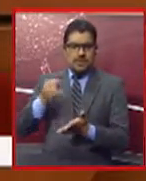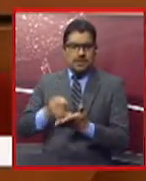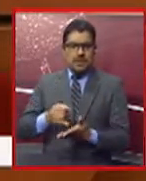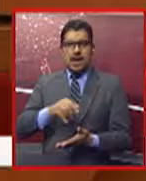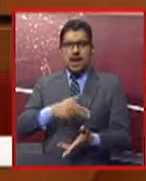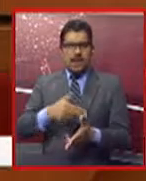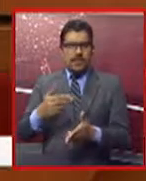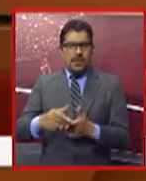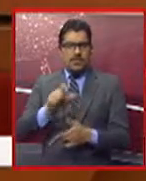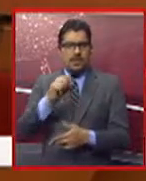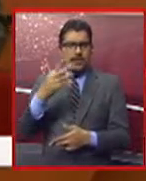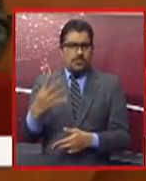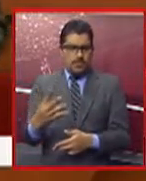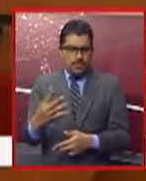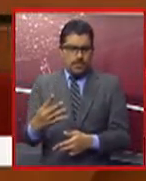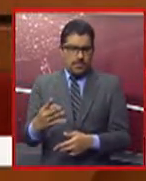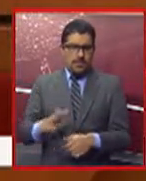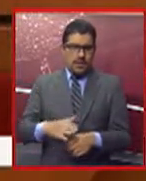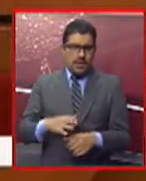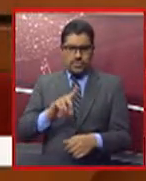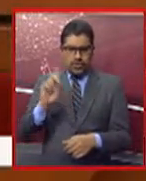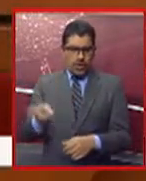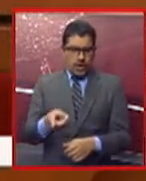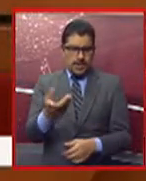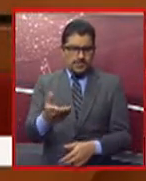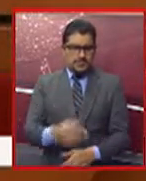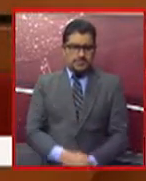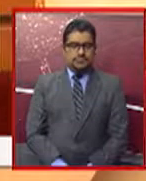hasta $24.